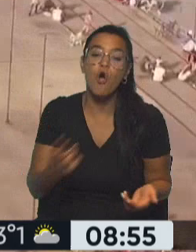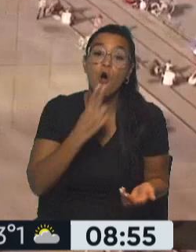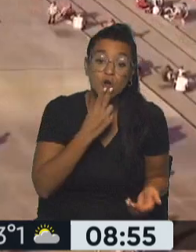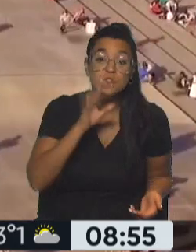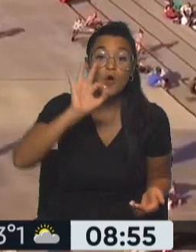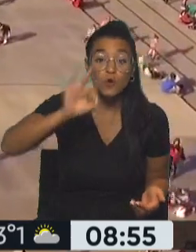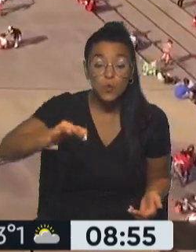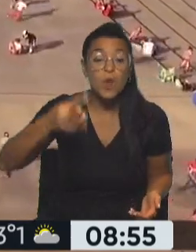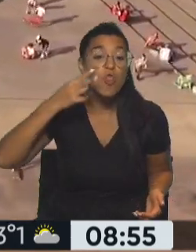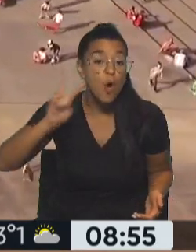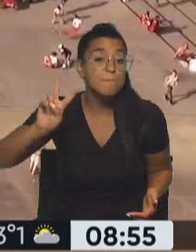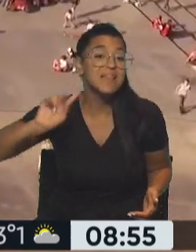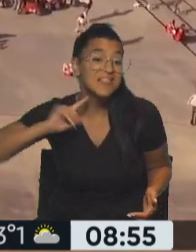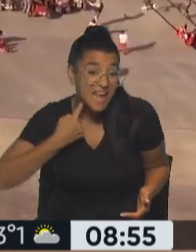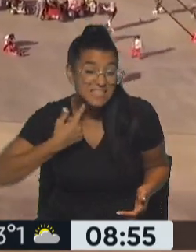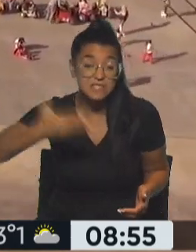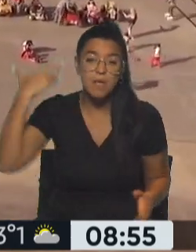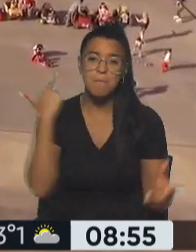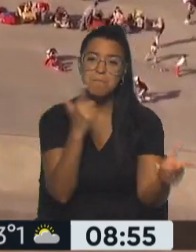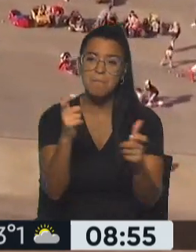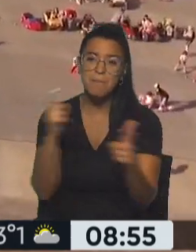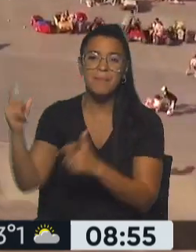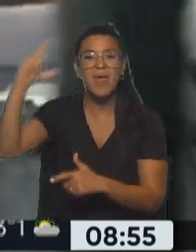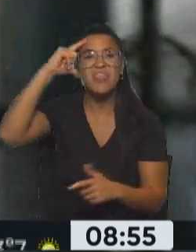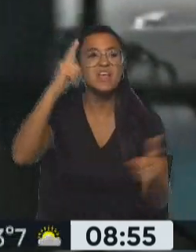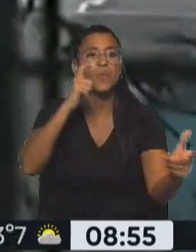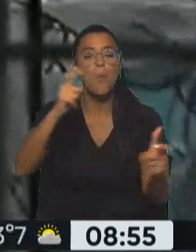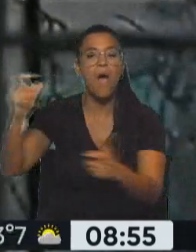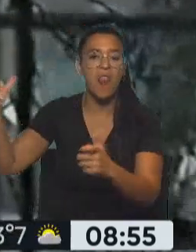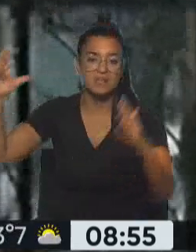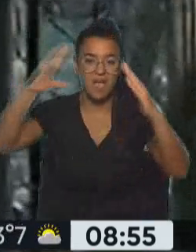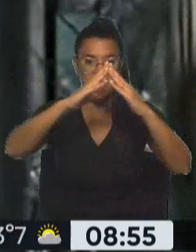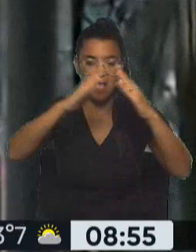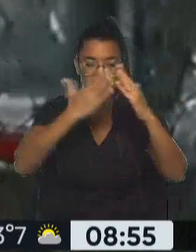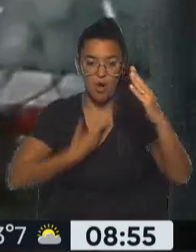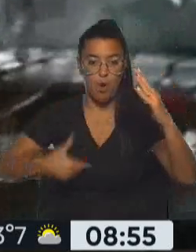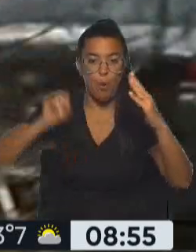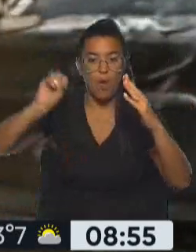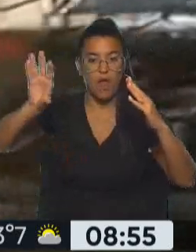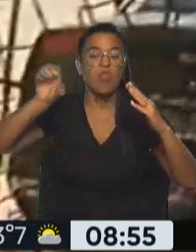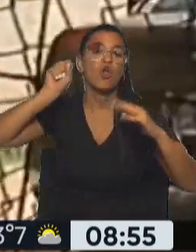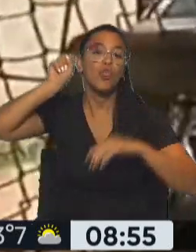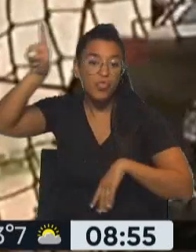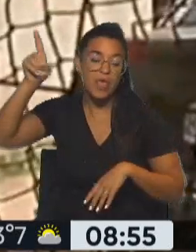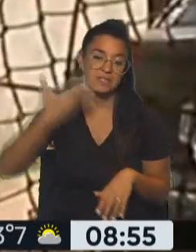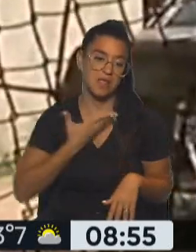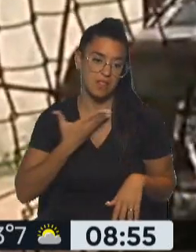de octubre de 2013 balearon 10 impactos de bala en la casa del gobernador Bonfatti.